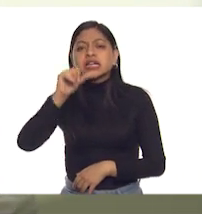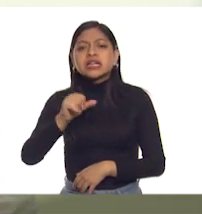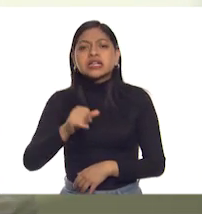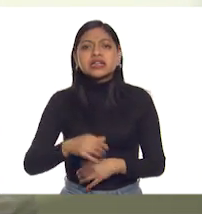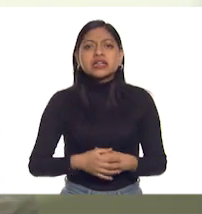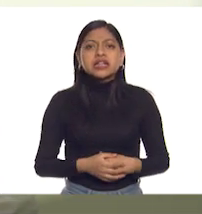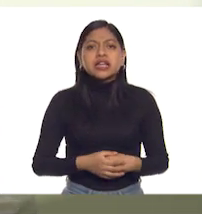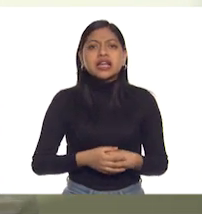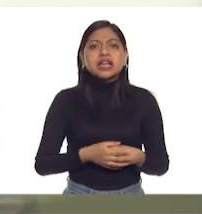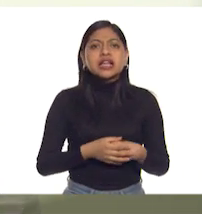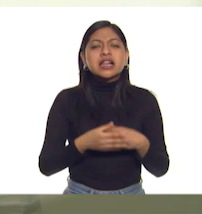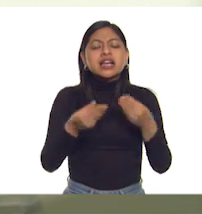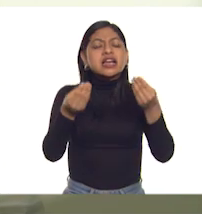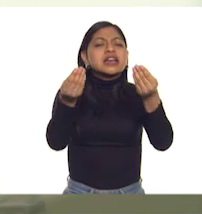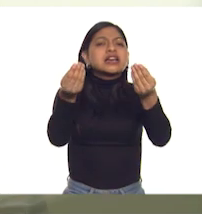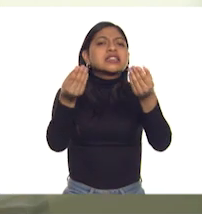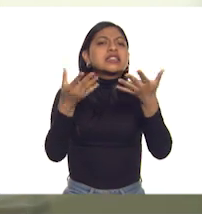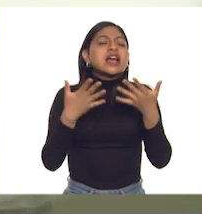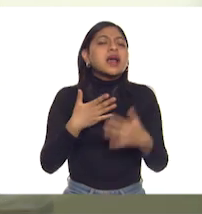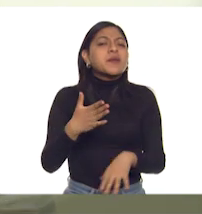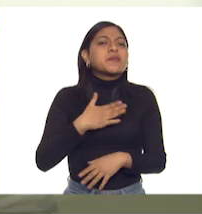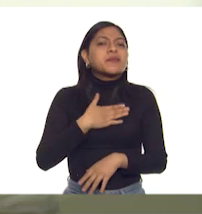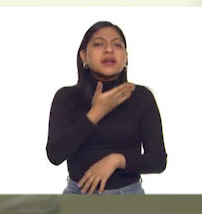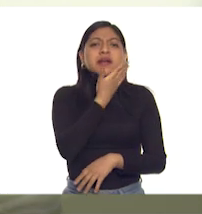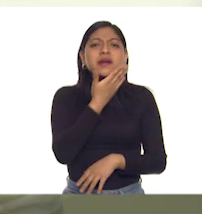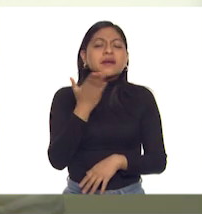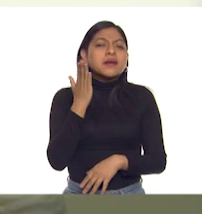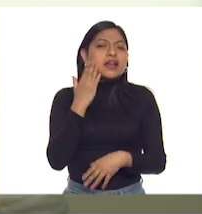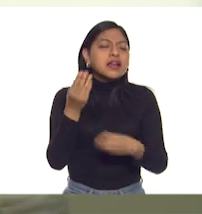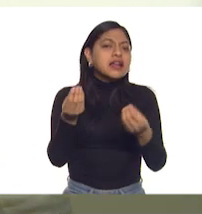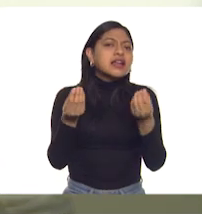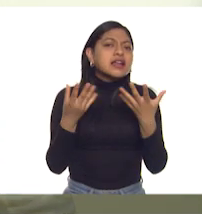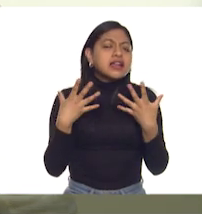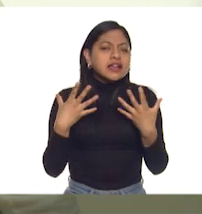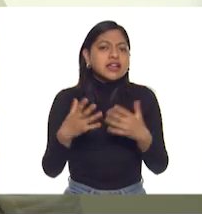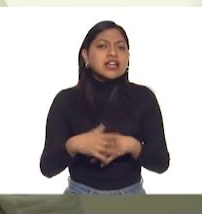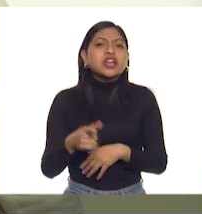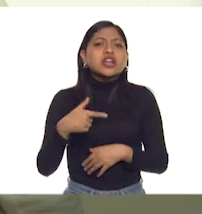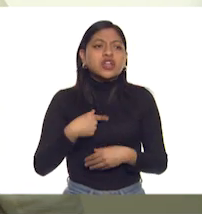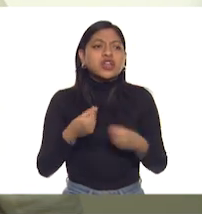¡Dame mi nalga y te doy tu